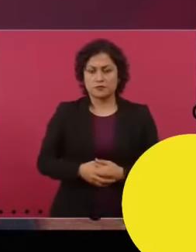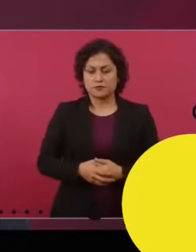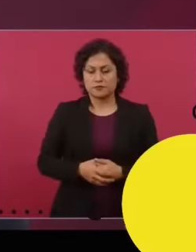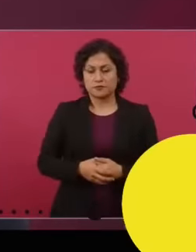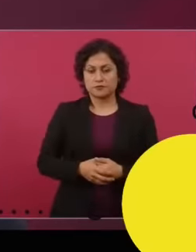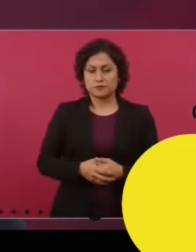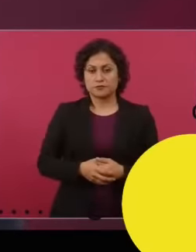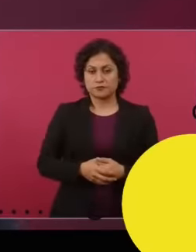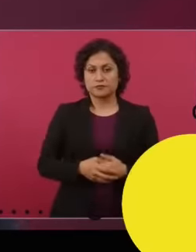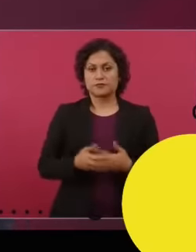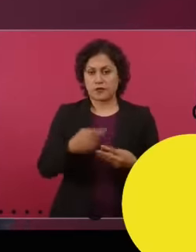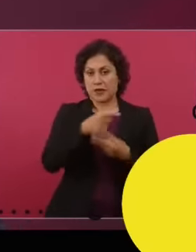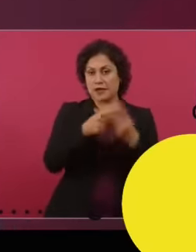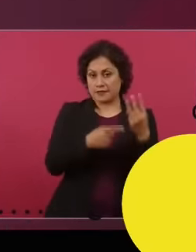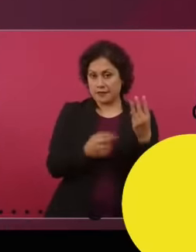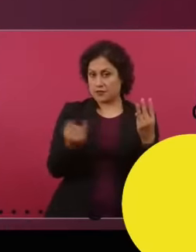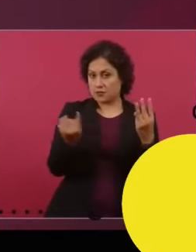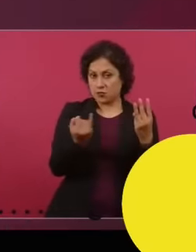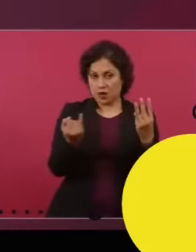En los tres casos.